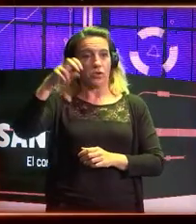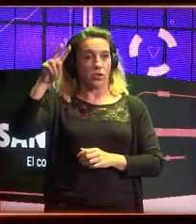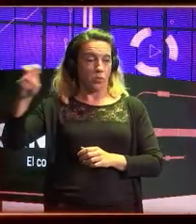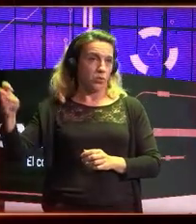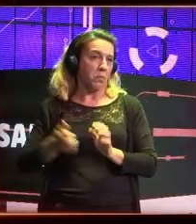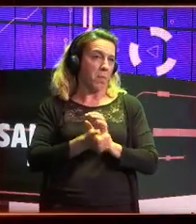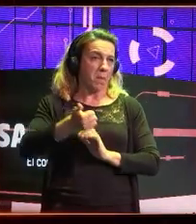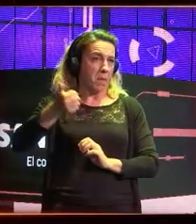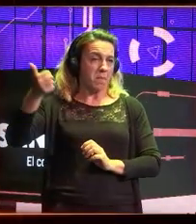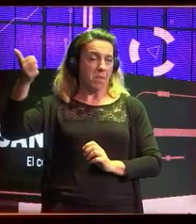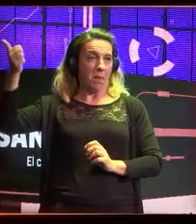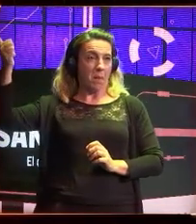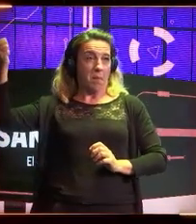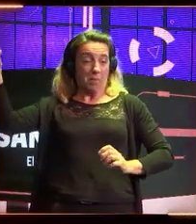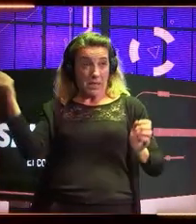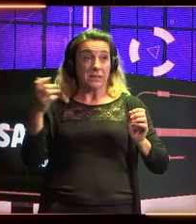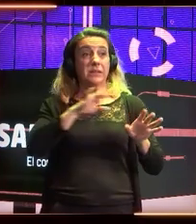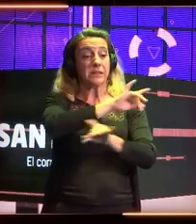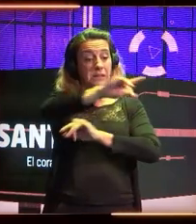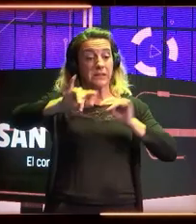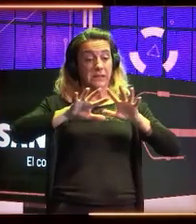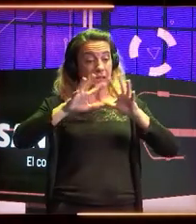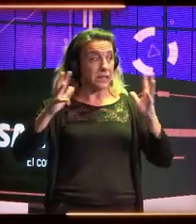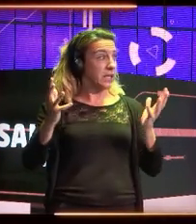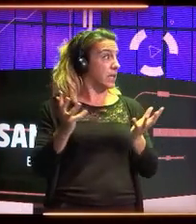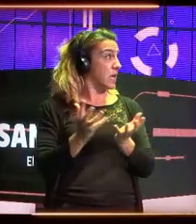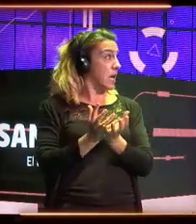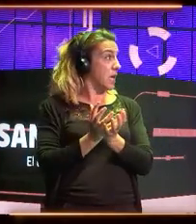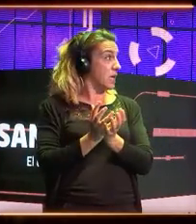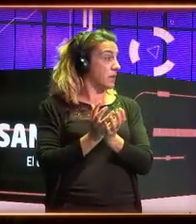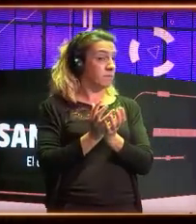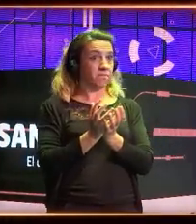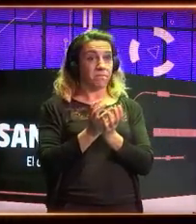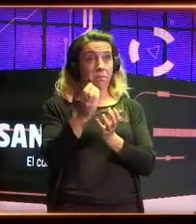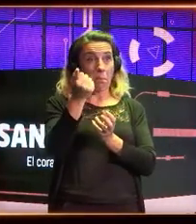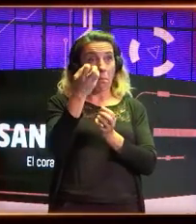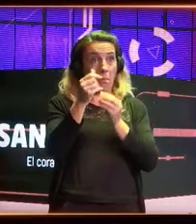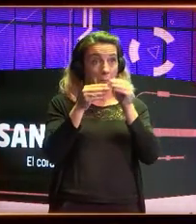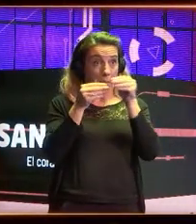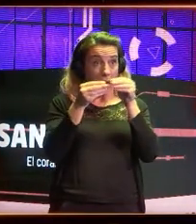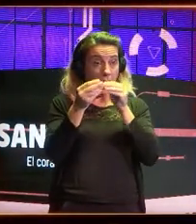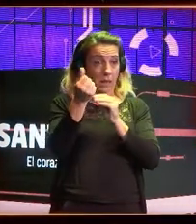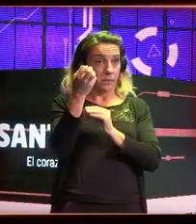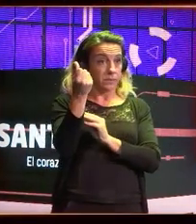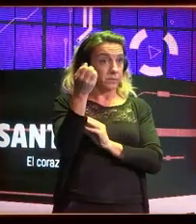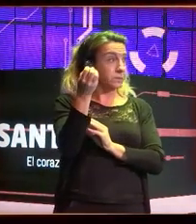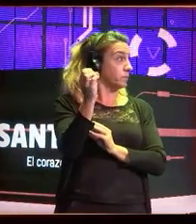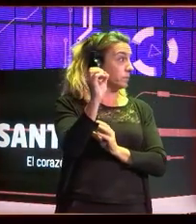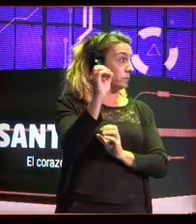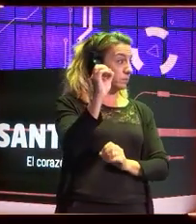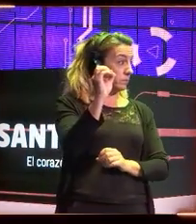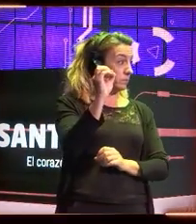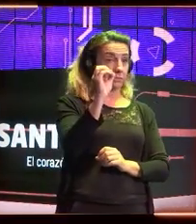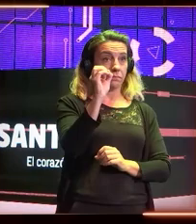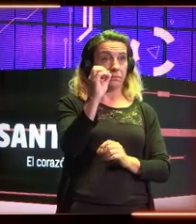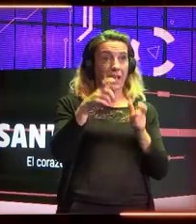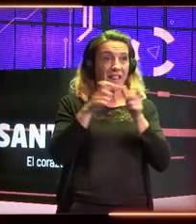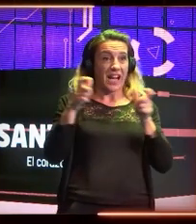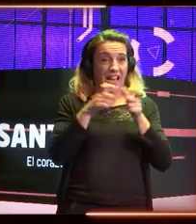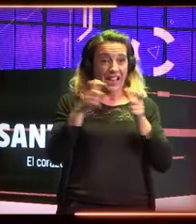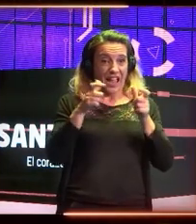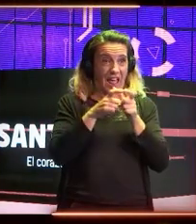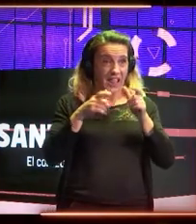tierra se ha vuelto el tamaño de esta de este papel de aquí que es mi tarjeta de